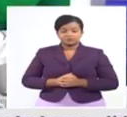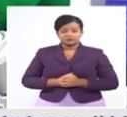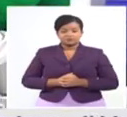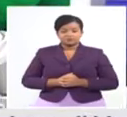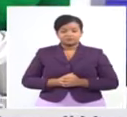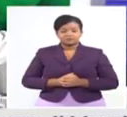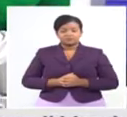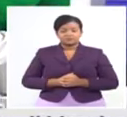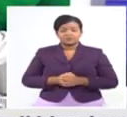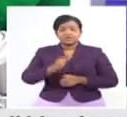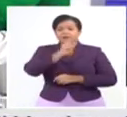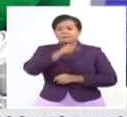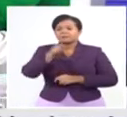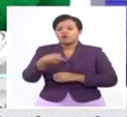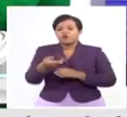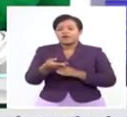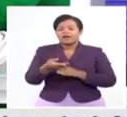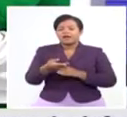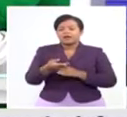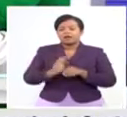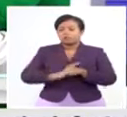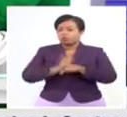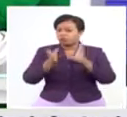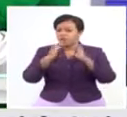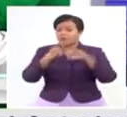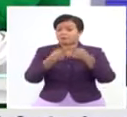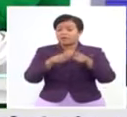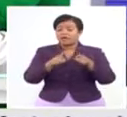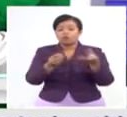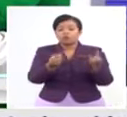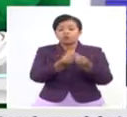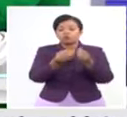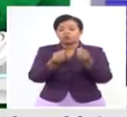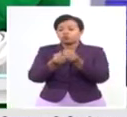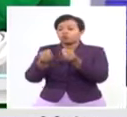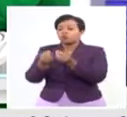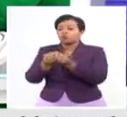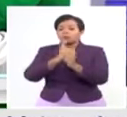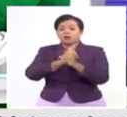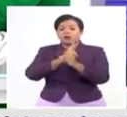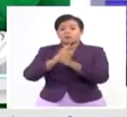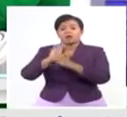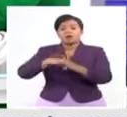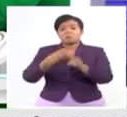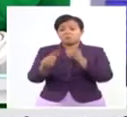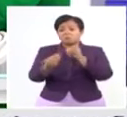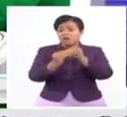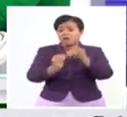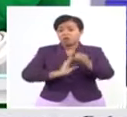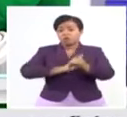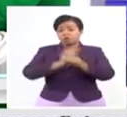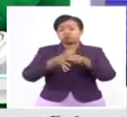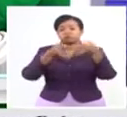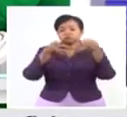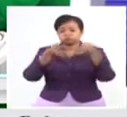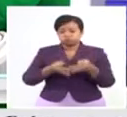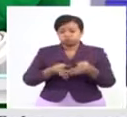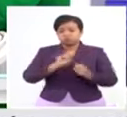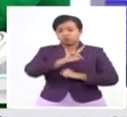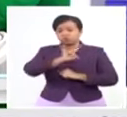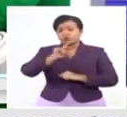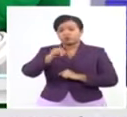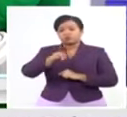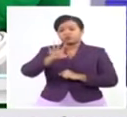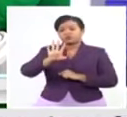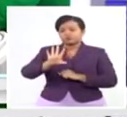Contactos de casos confirmados ya previamente el 99,5%. Ese es el comportamiento desde hace